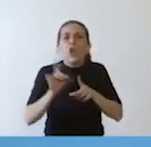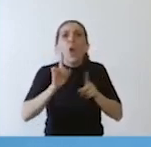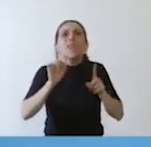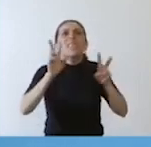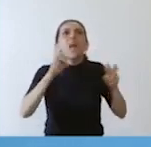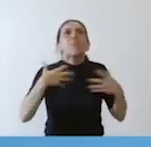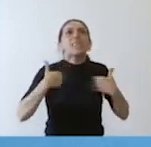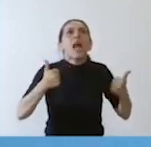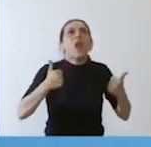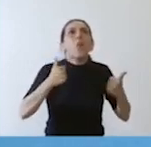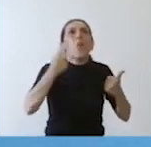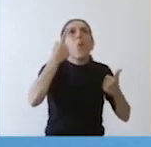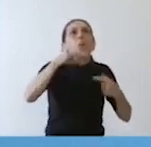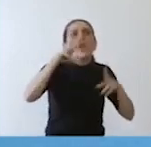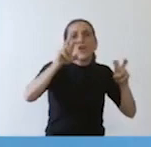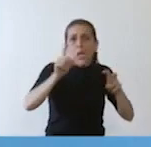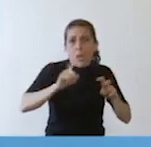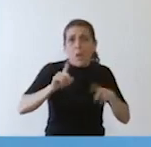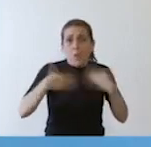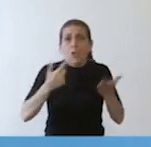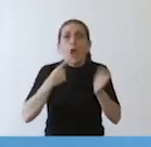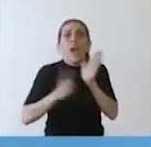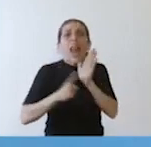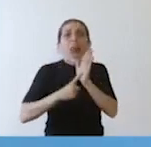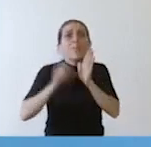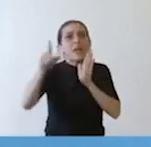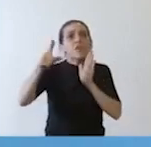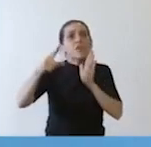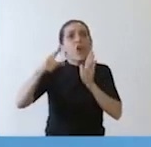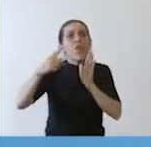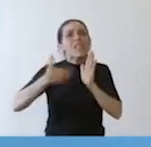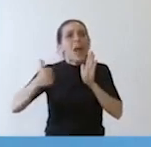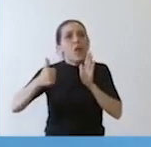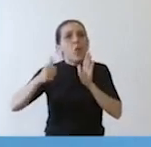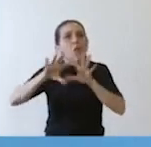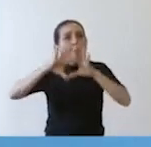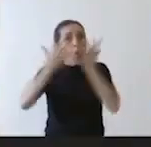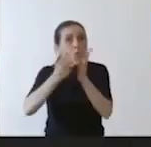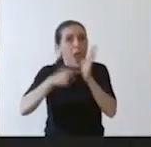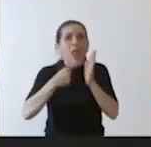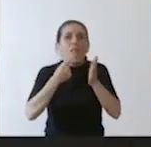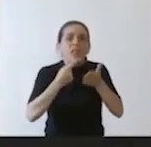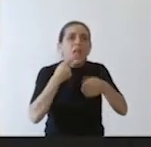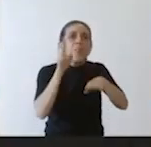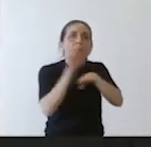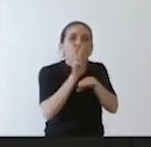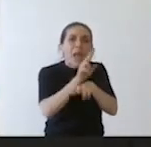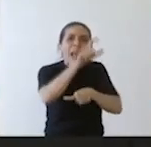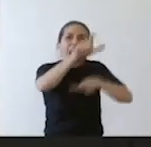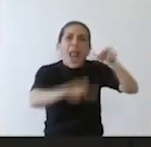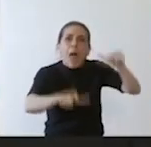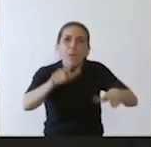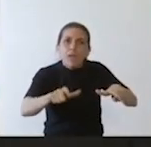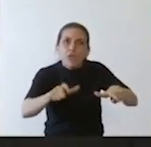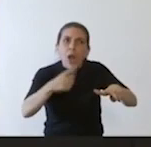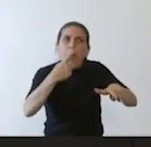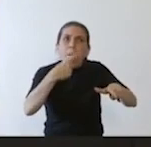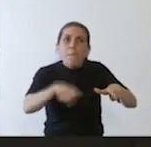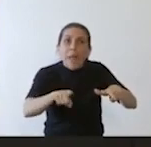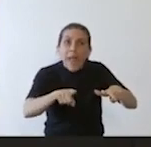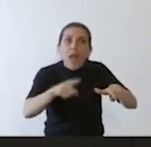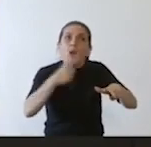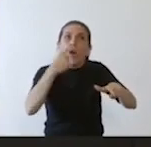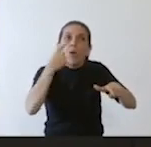las características del Reglamento Sanitario Internacional, que habla de proteger la salud de las personas tratando de evitar lo